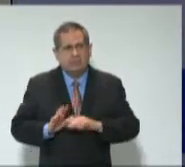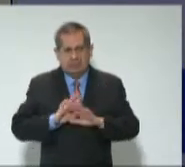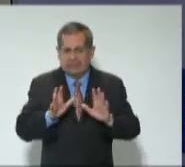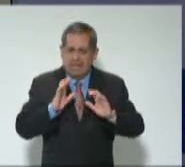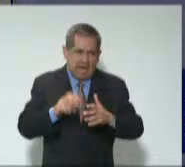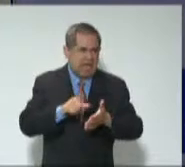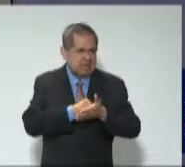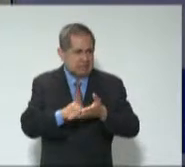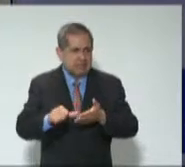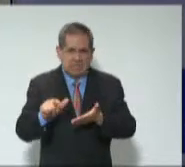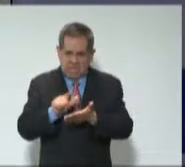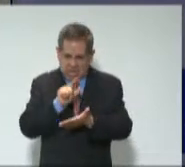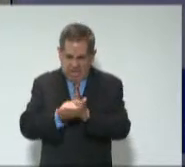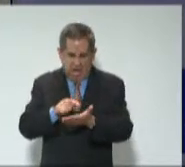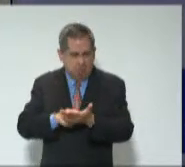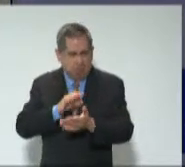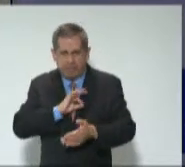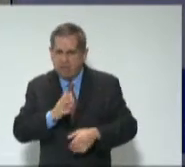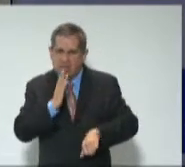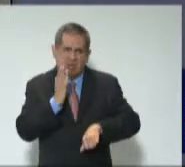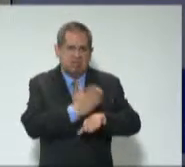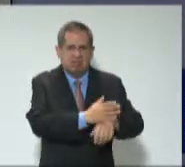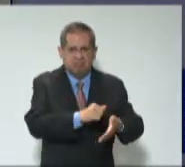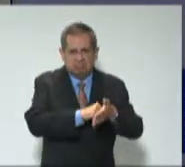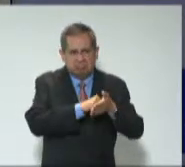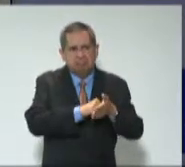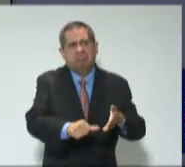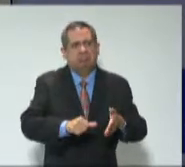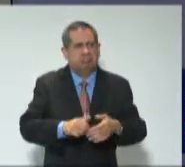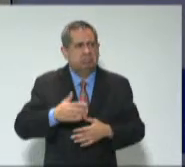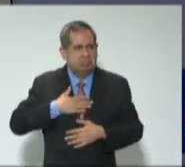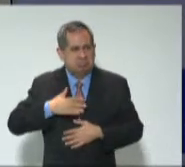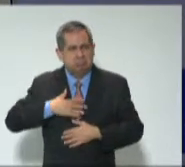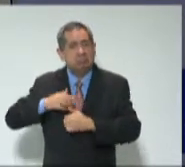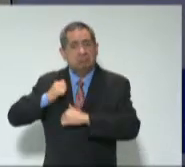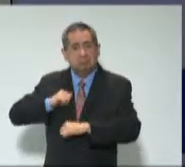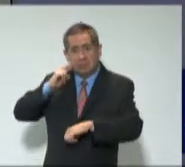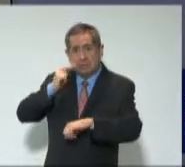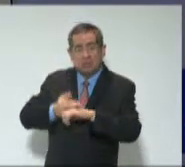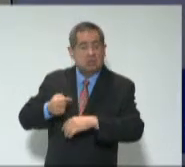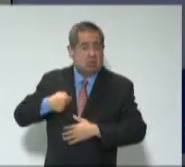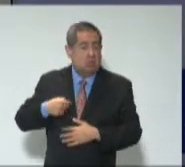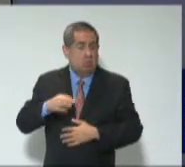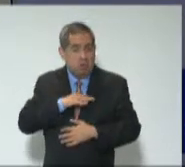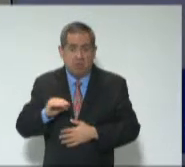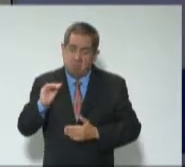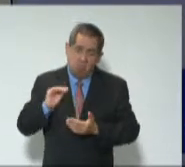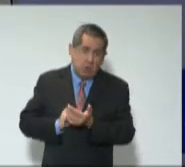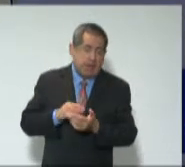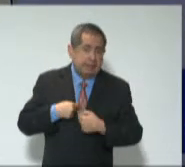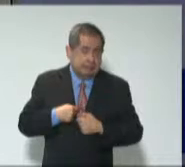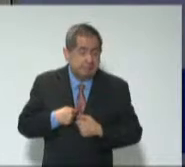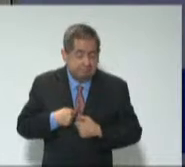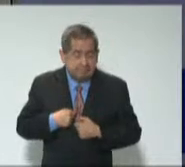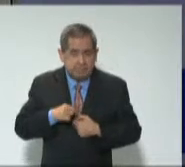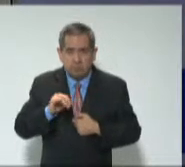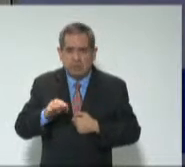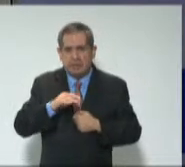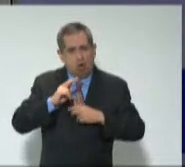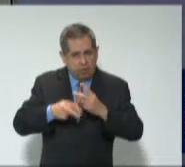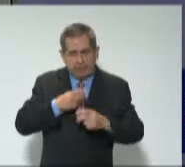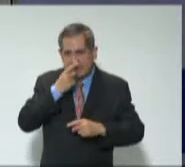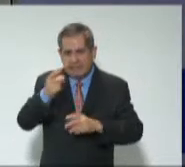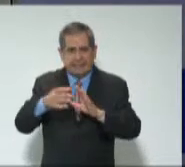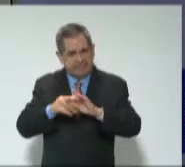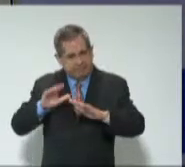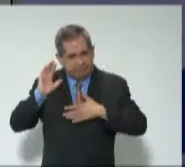acciones legales eh Y que desde nuestras atribuciones hemos implementado reitero que